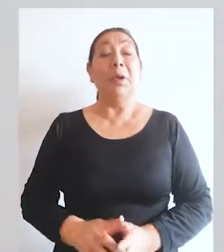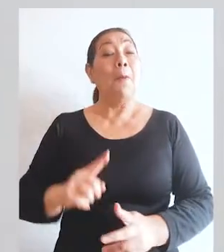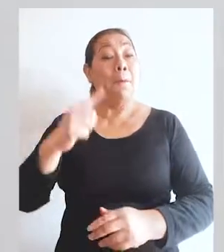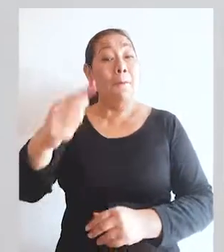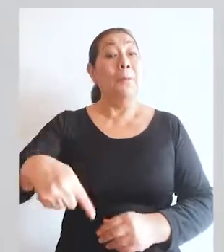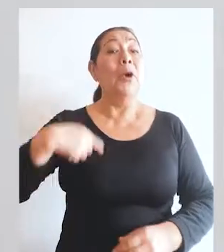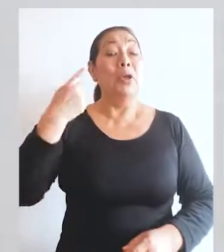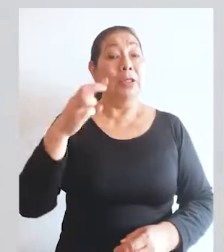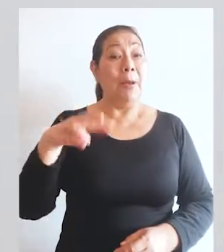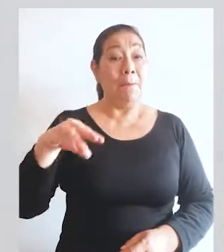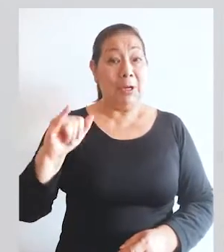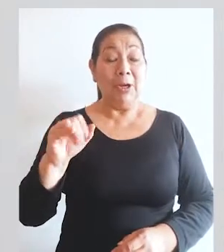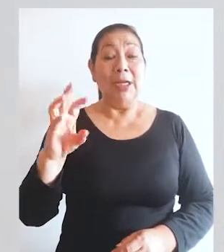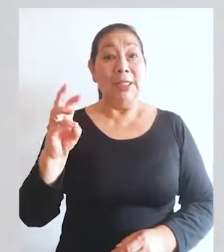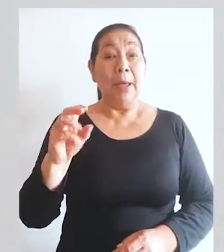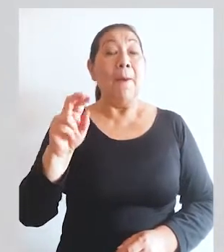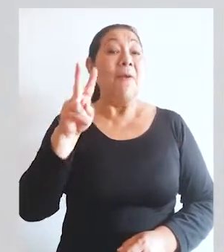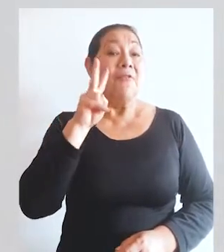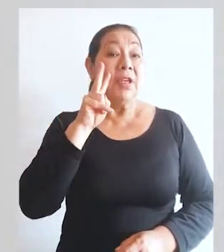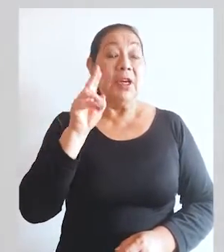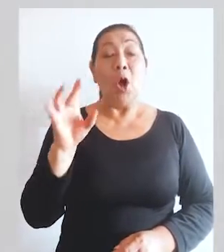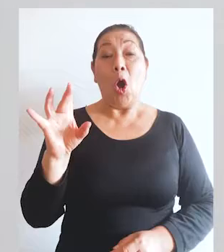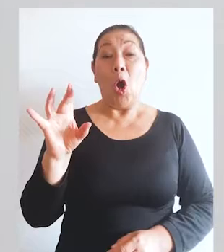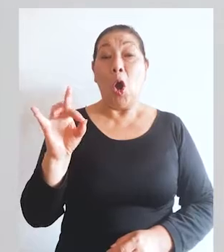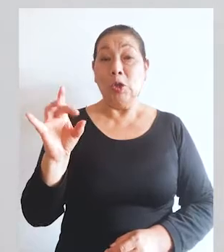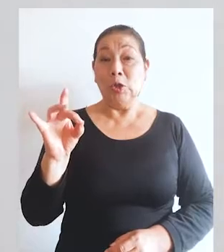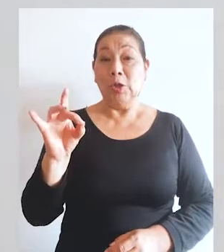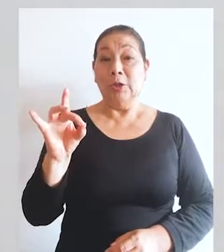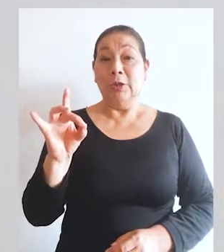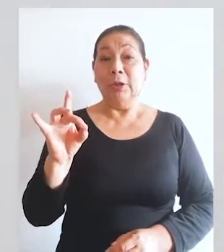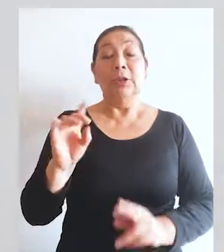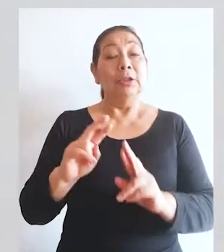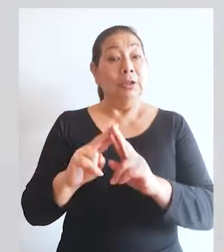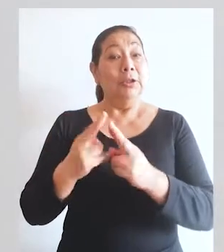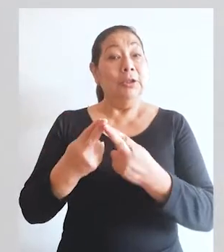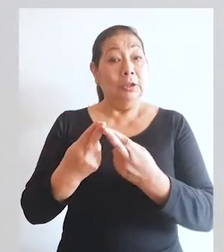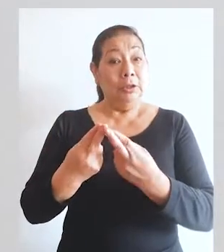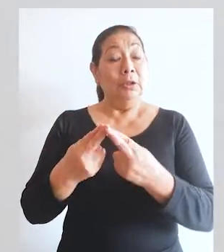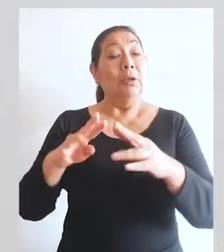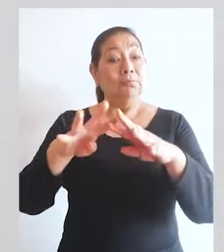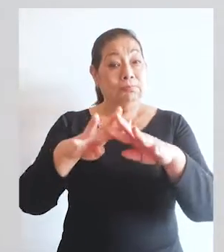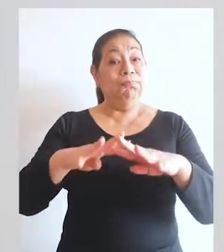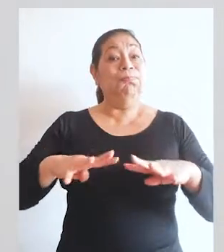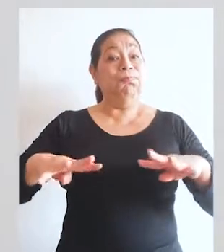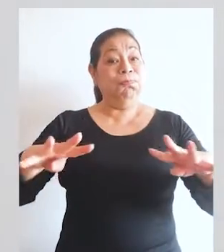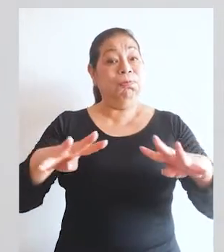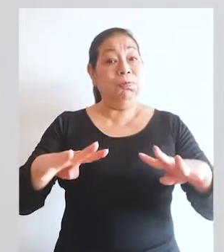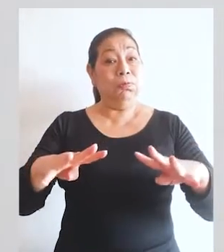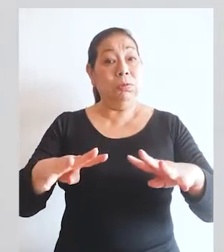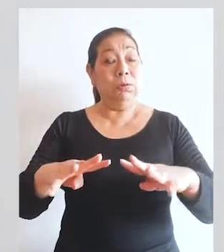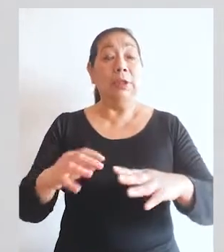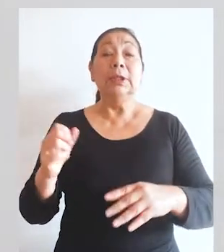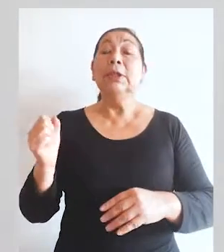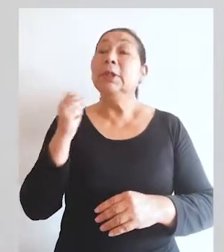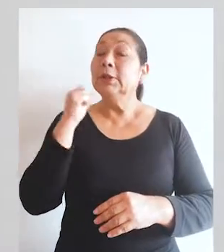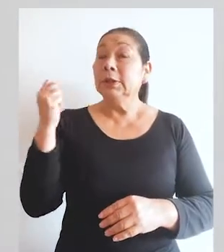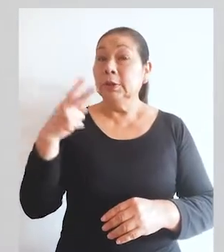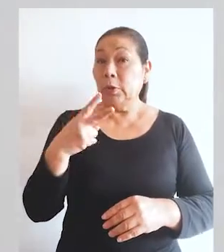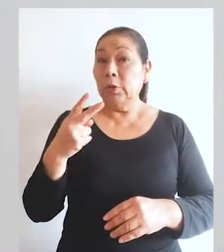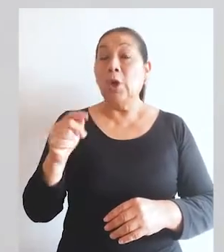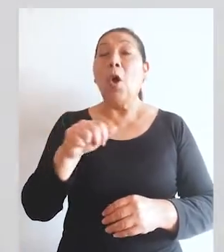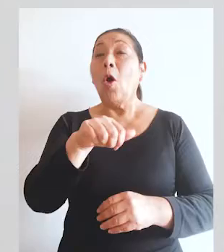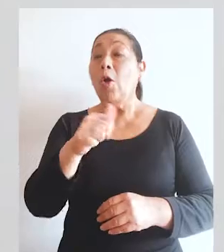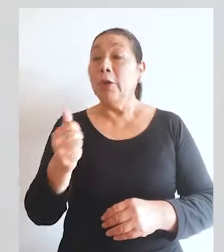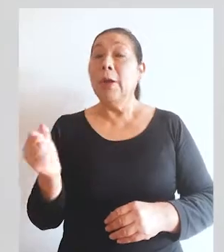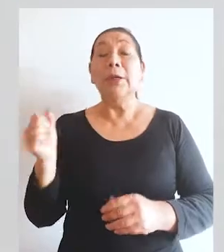El próximo miércoles 6 y viernes 8 de julio sesionarán en audiencia pública las salas segunda